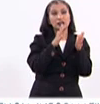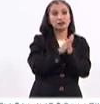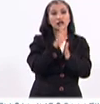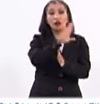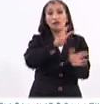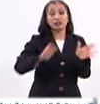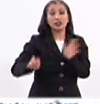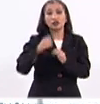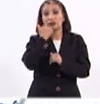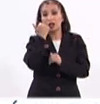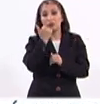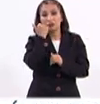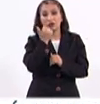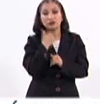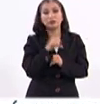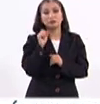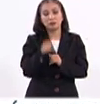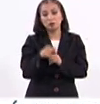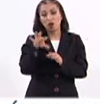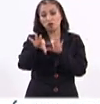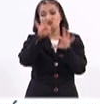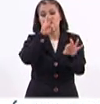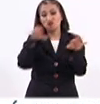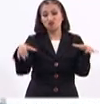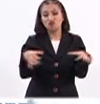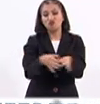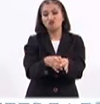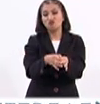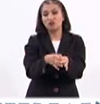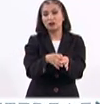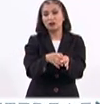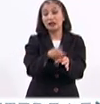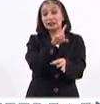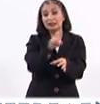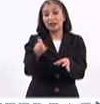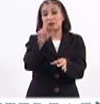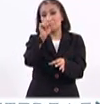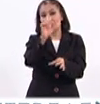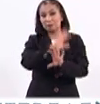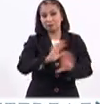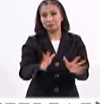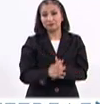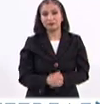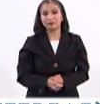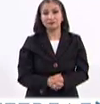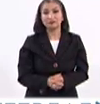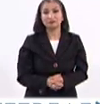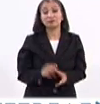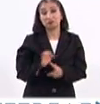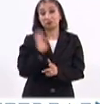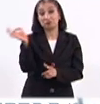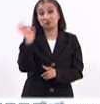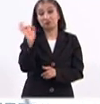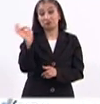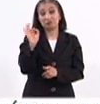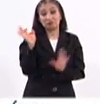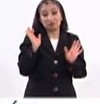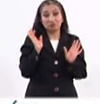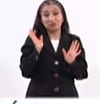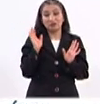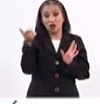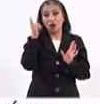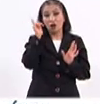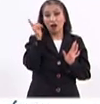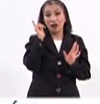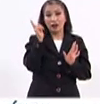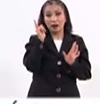de 900 aspirantes, de los cuales solamente vamos a tener la posibilidad de seleccionar a 120. Perfecto. De tal suerte, pues